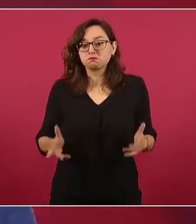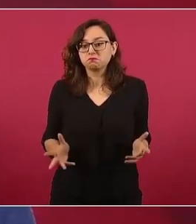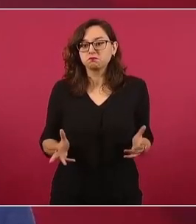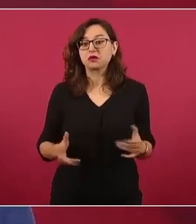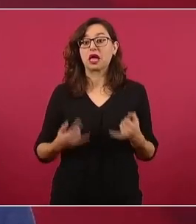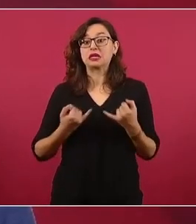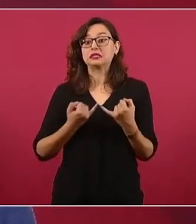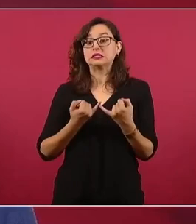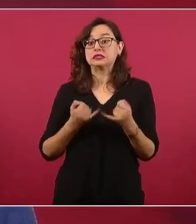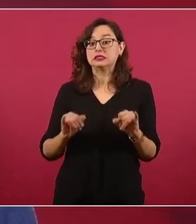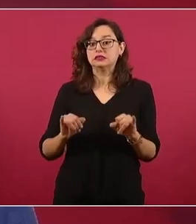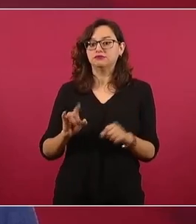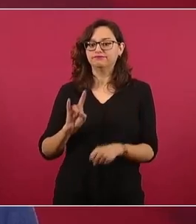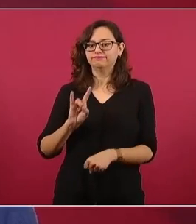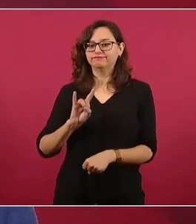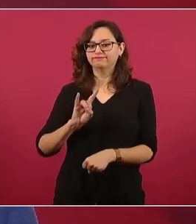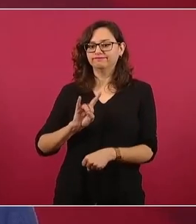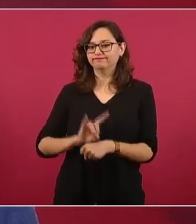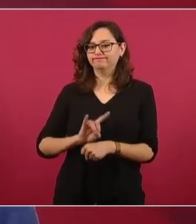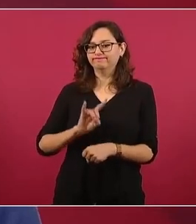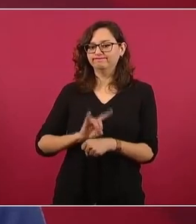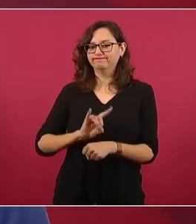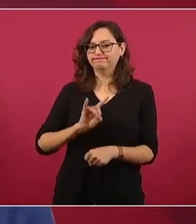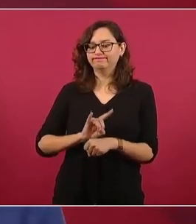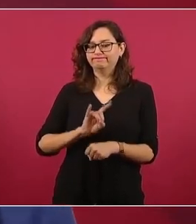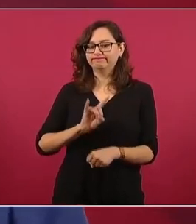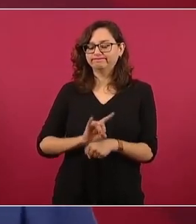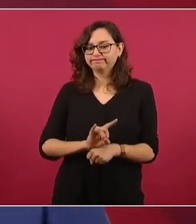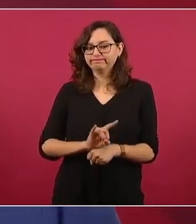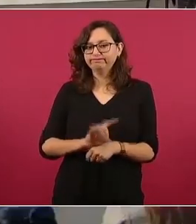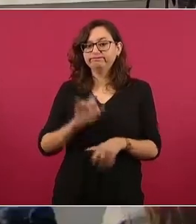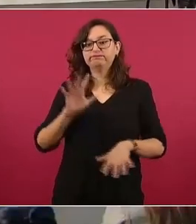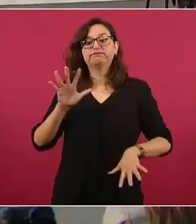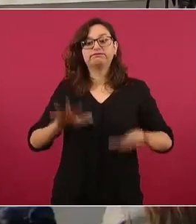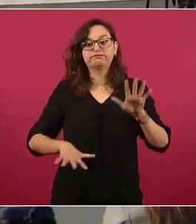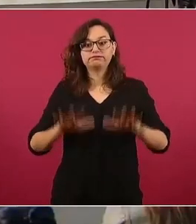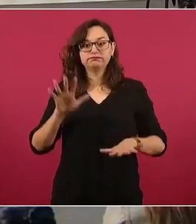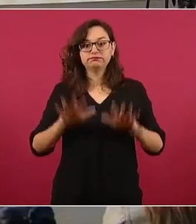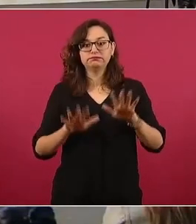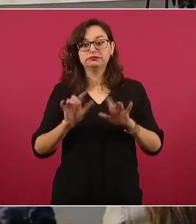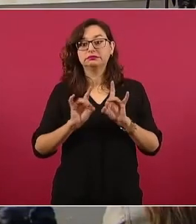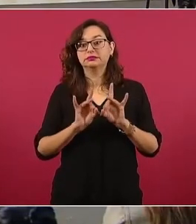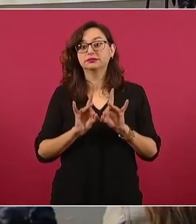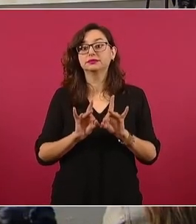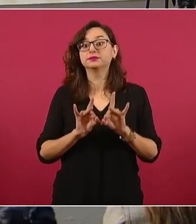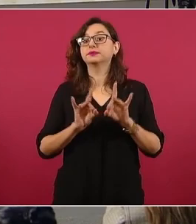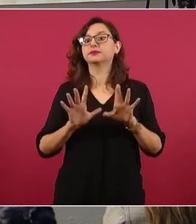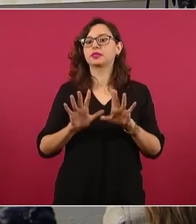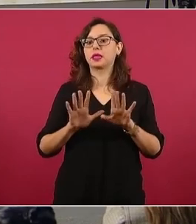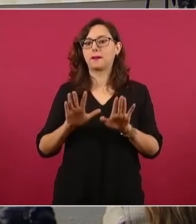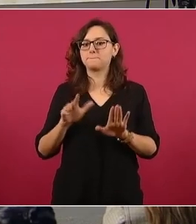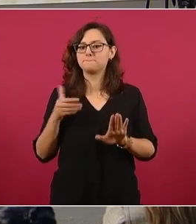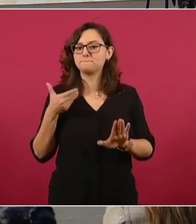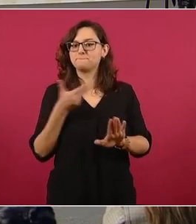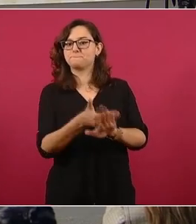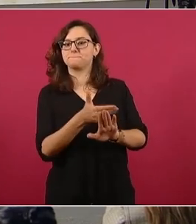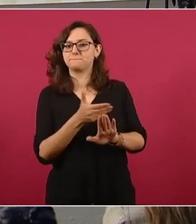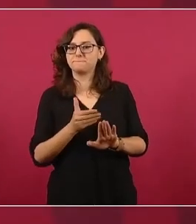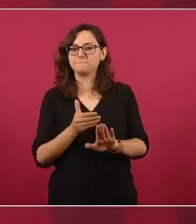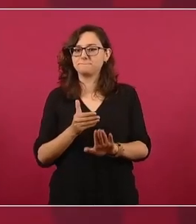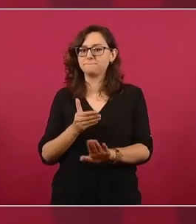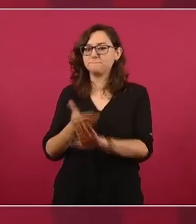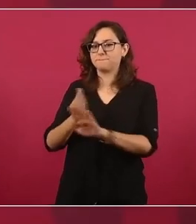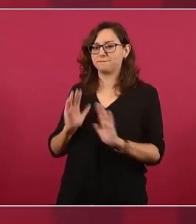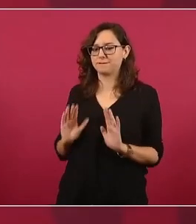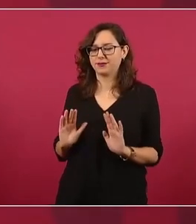independencia, de repente nos daban un golpe como para